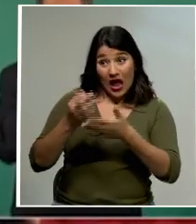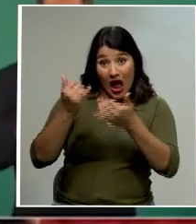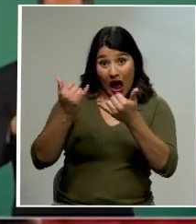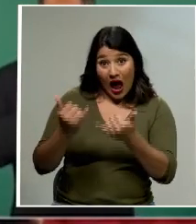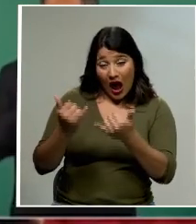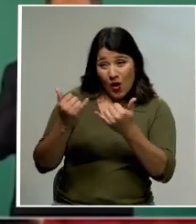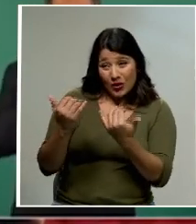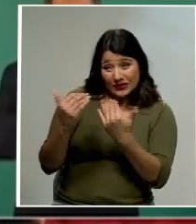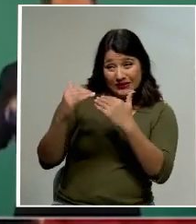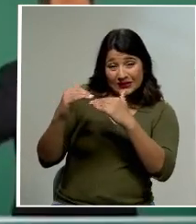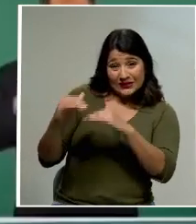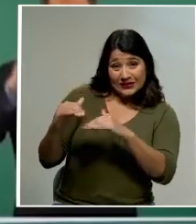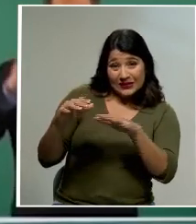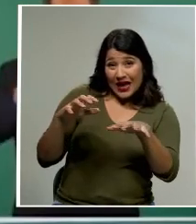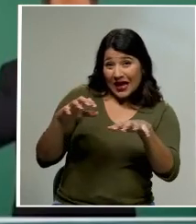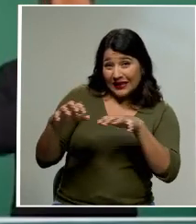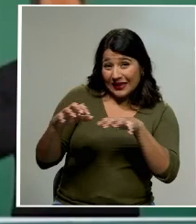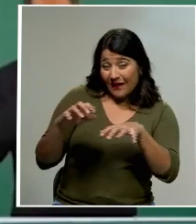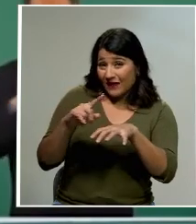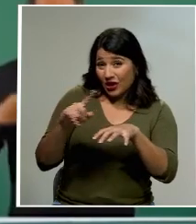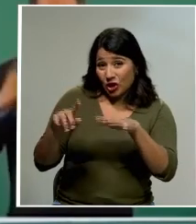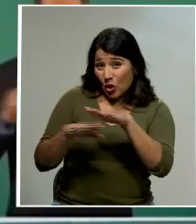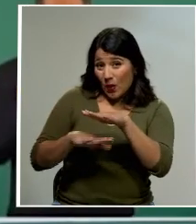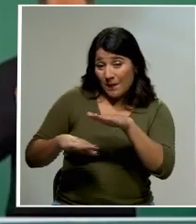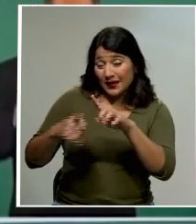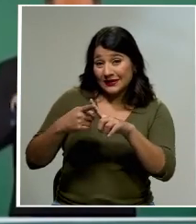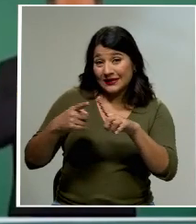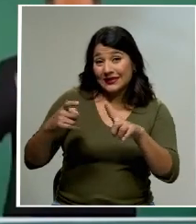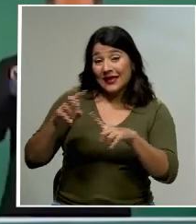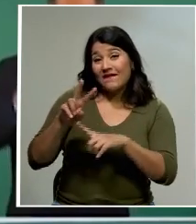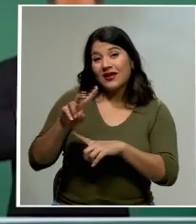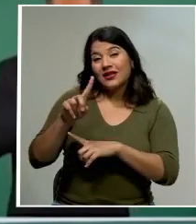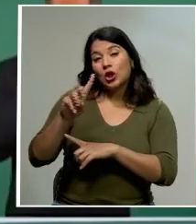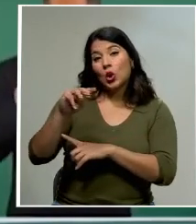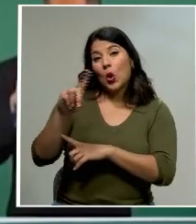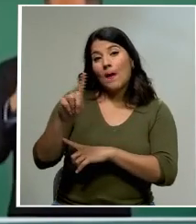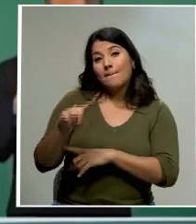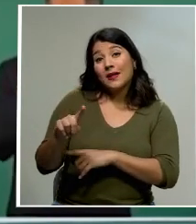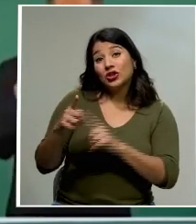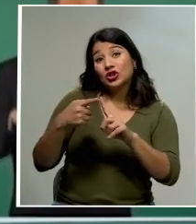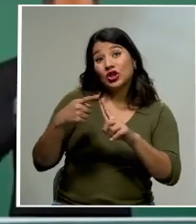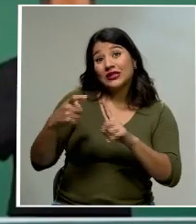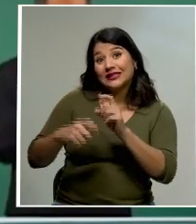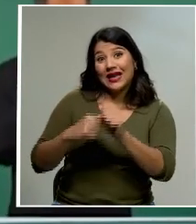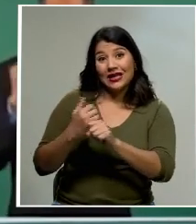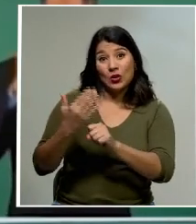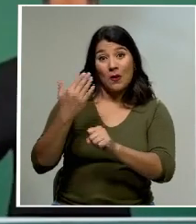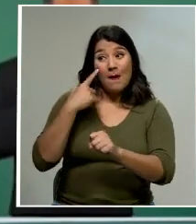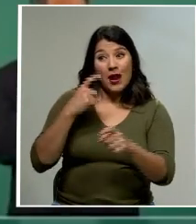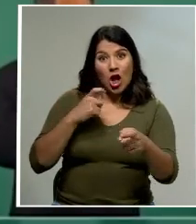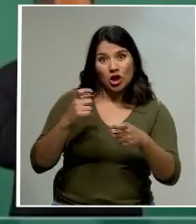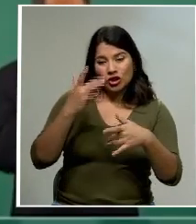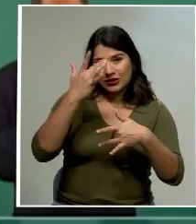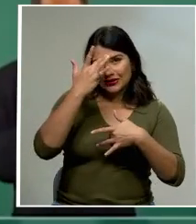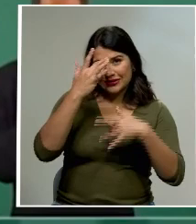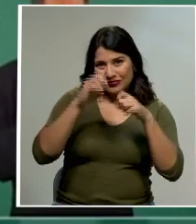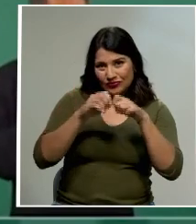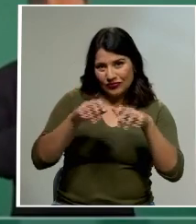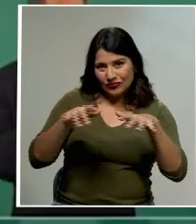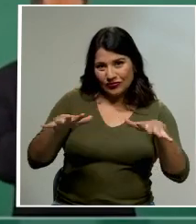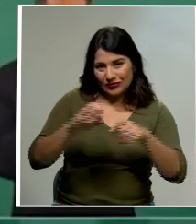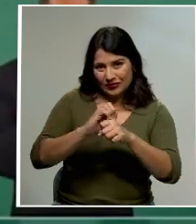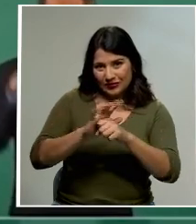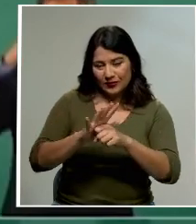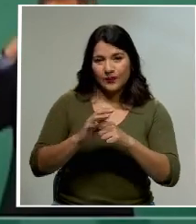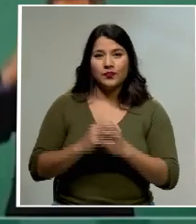a actividades no esenciales desde el 21 de marzo del año pasado para contener la propagación del coronavirus. Vamos a compartir que México